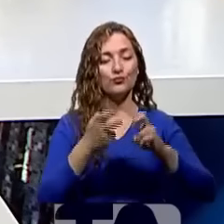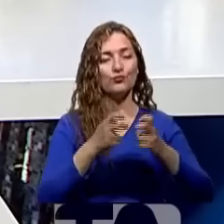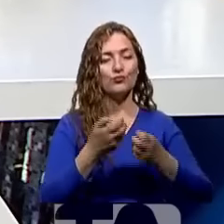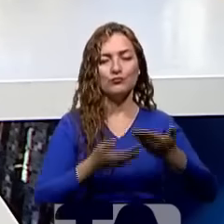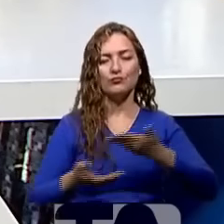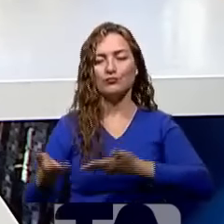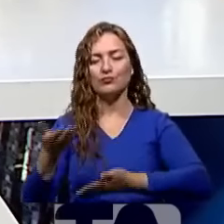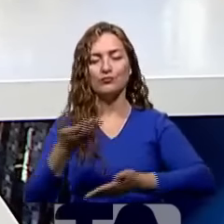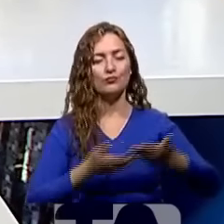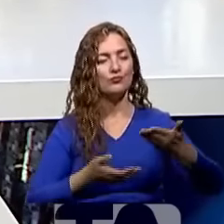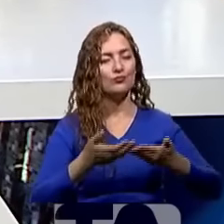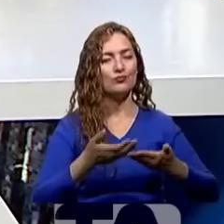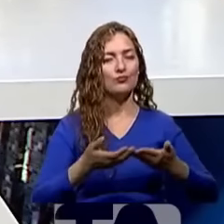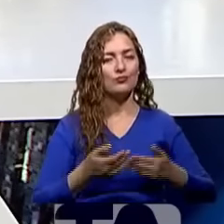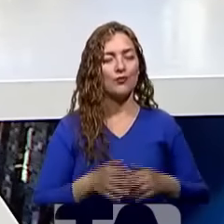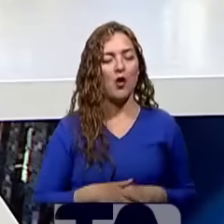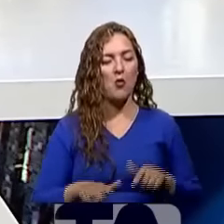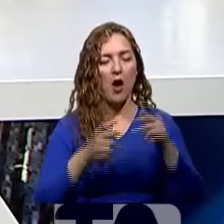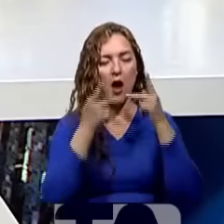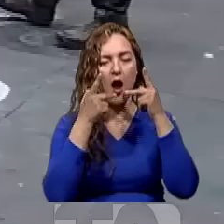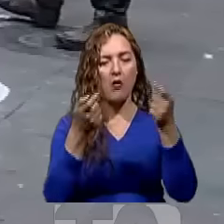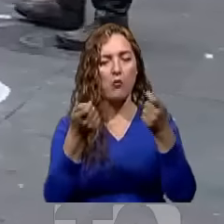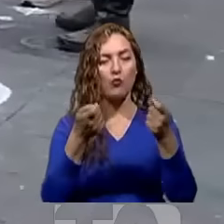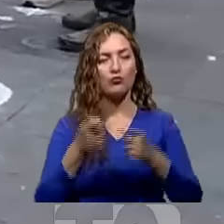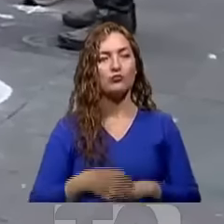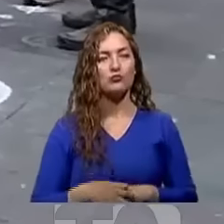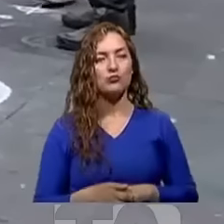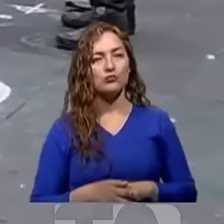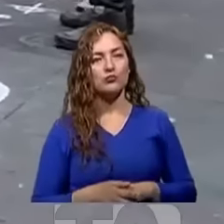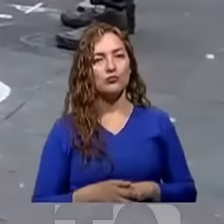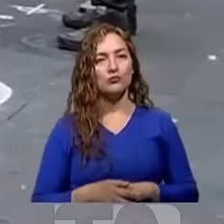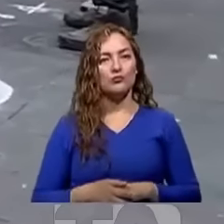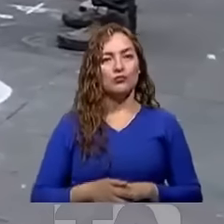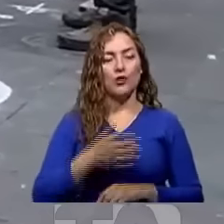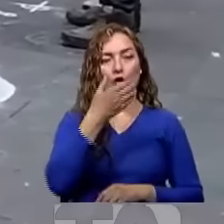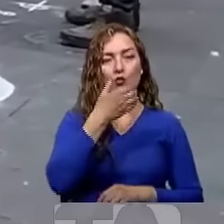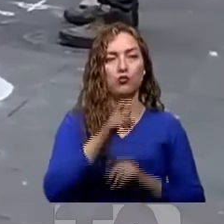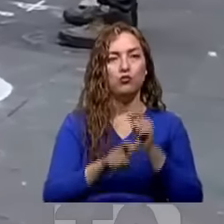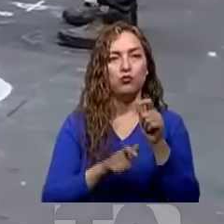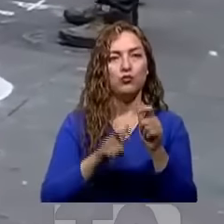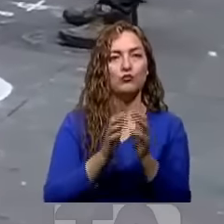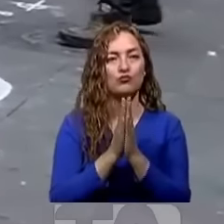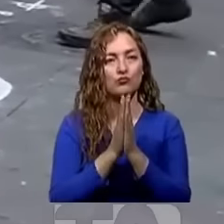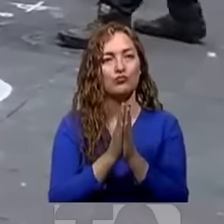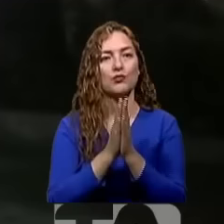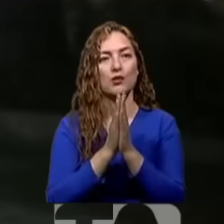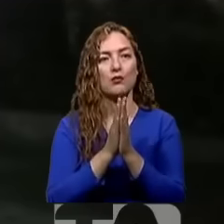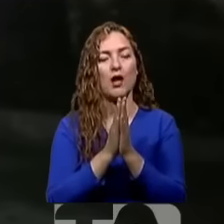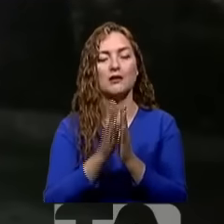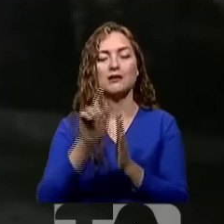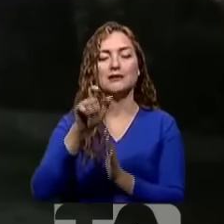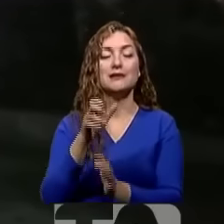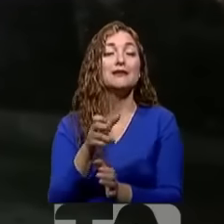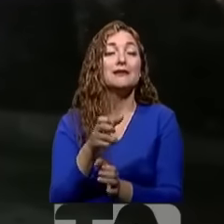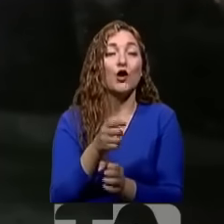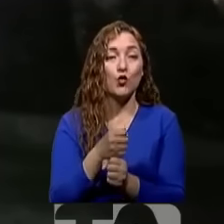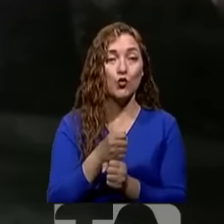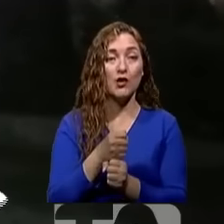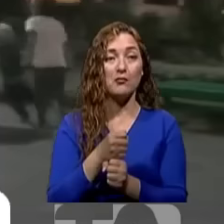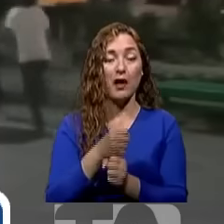comercio informal que ya se ha apoderado del espacio público. En Ambato los habitantes piden más seguridad y una